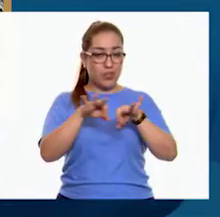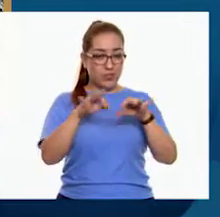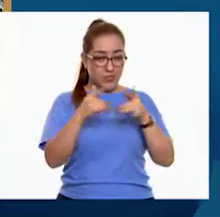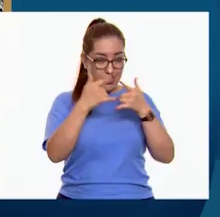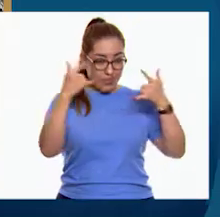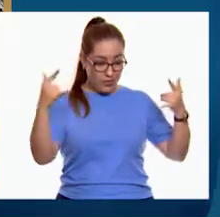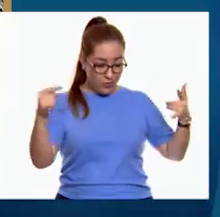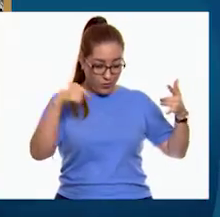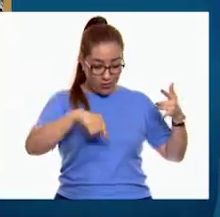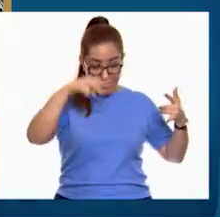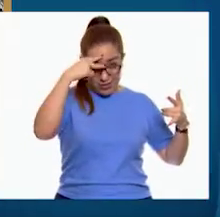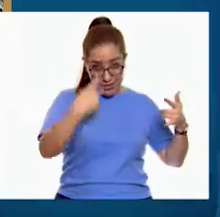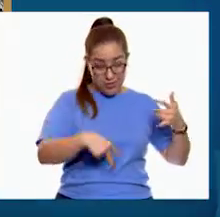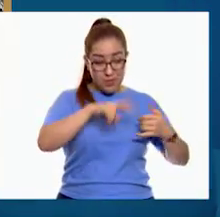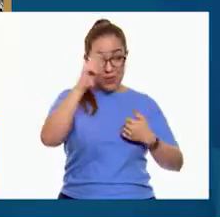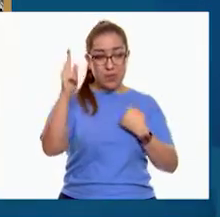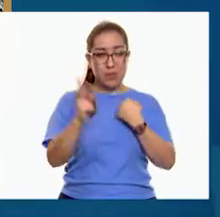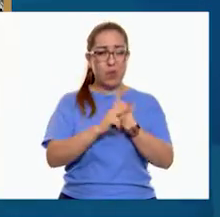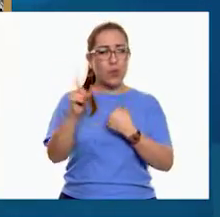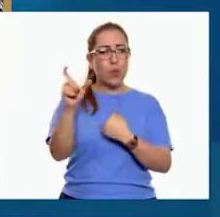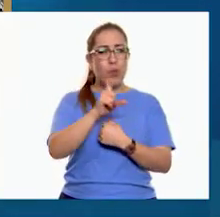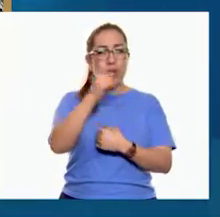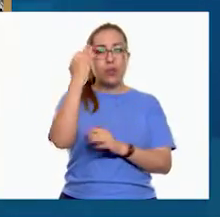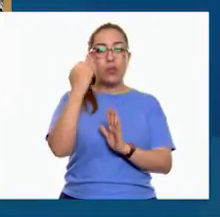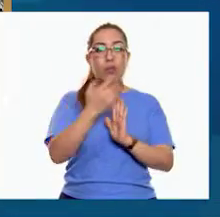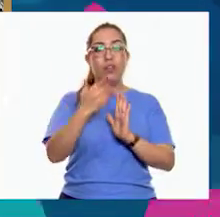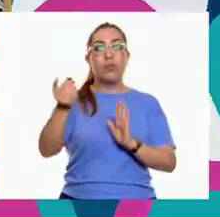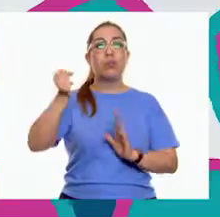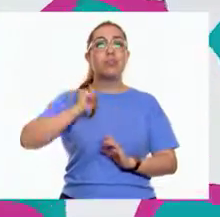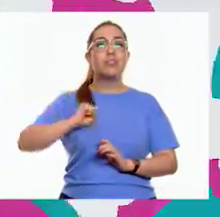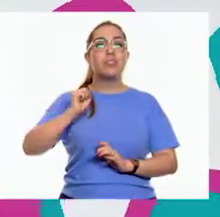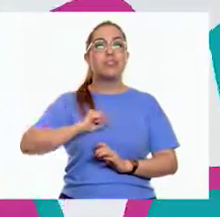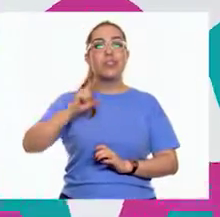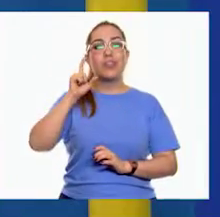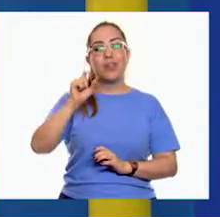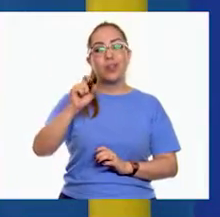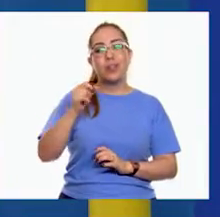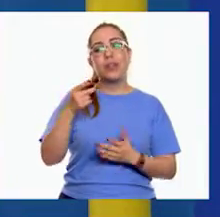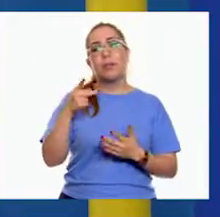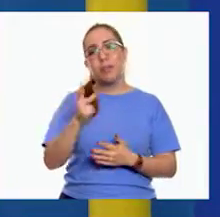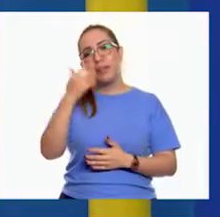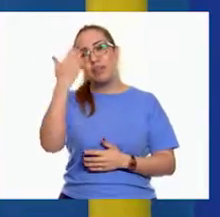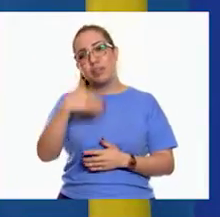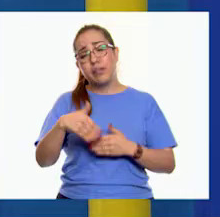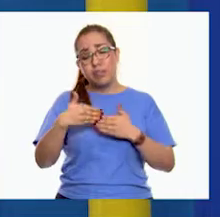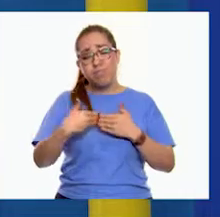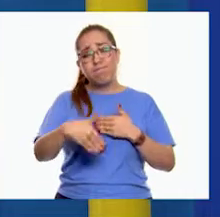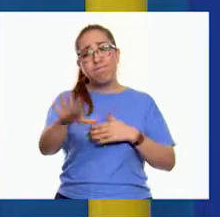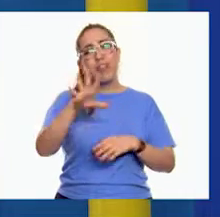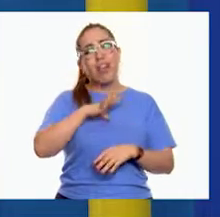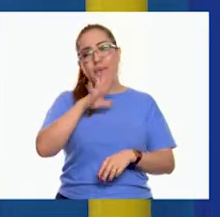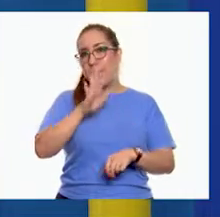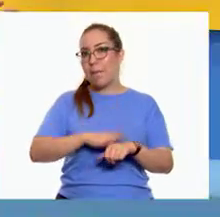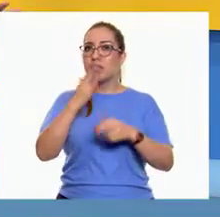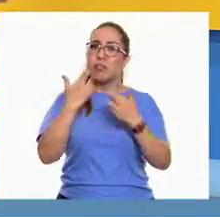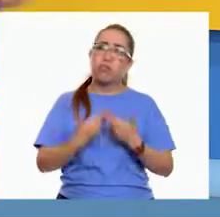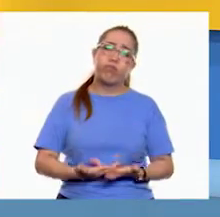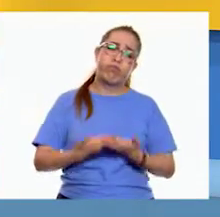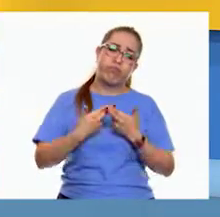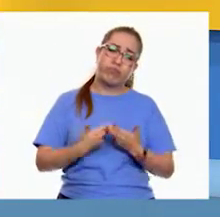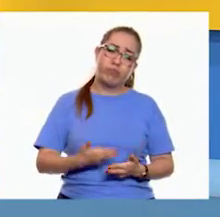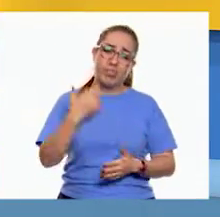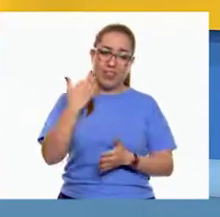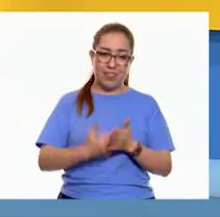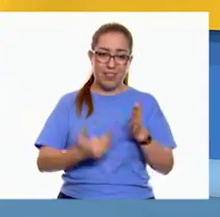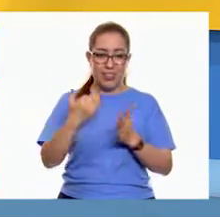nuestro país durante el siglo XX. Sin embargo, sabemos que hay muchos acontecimientos más que no alcanzaron a entrar a esta lista. ¿En